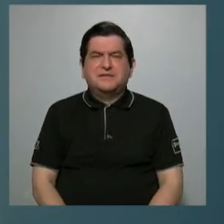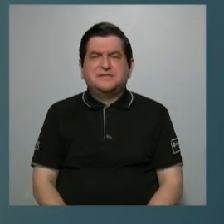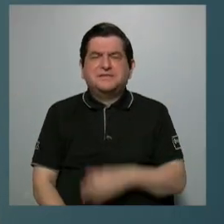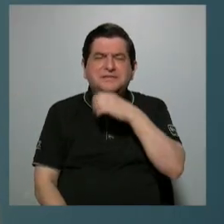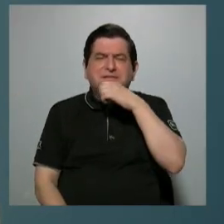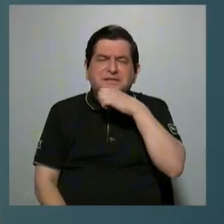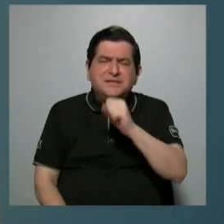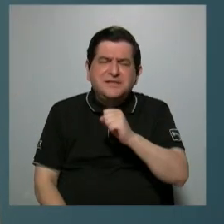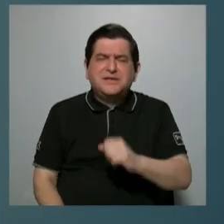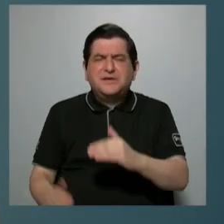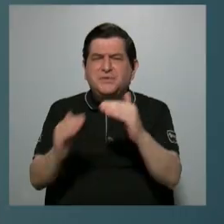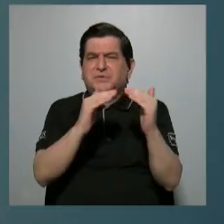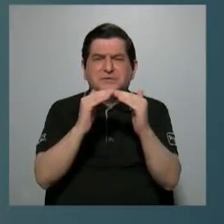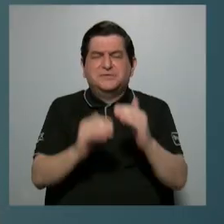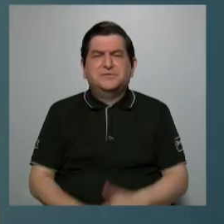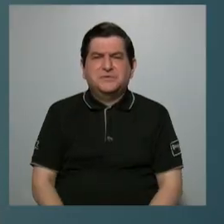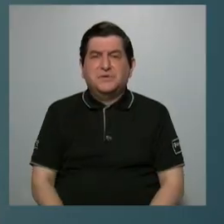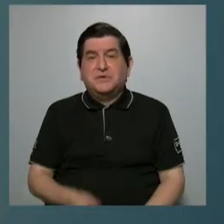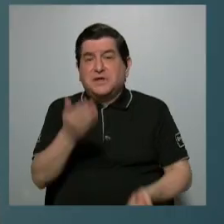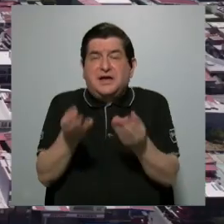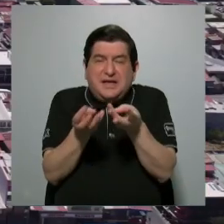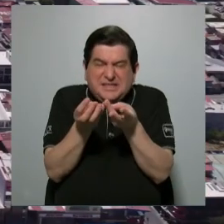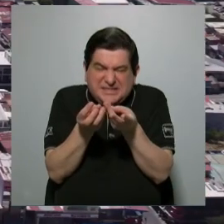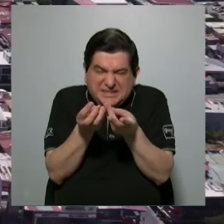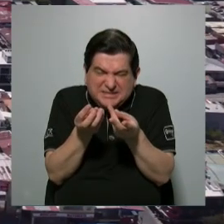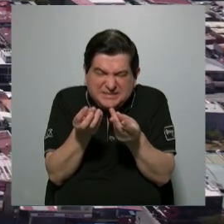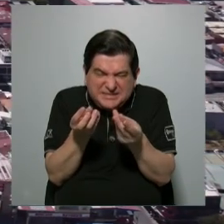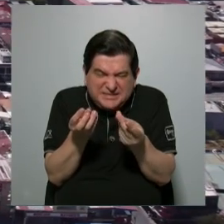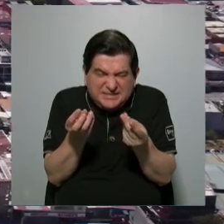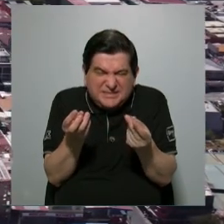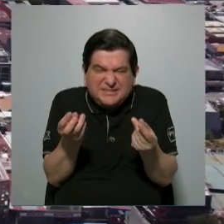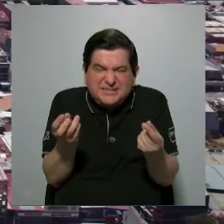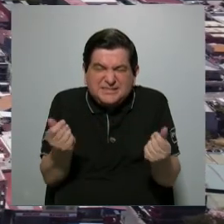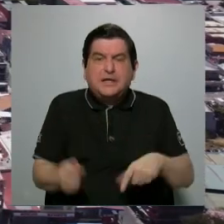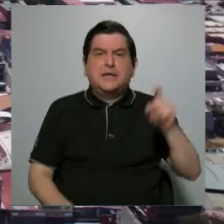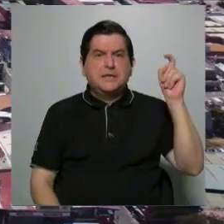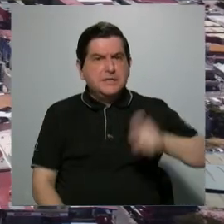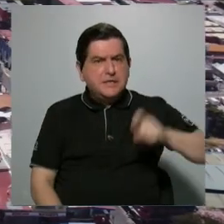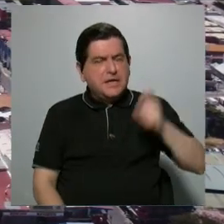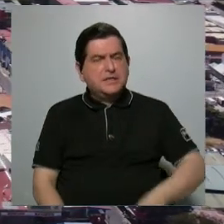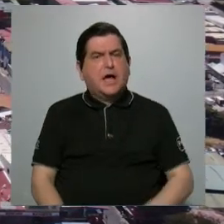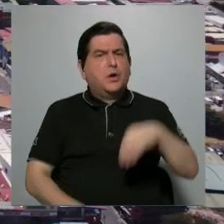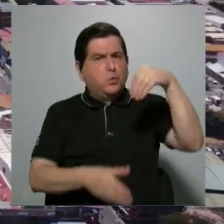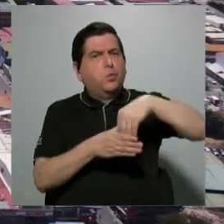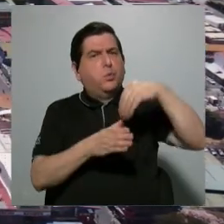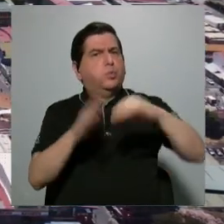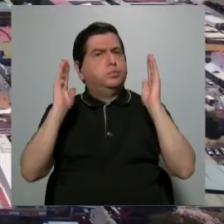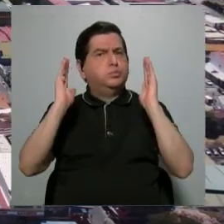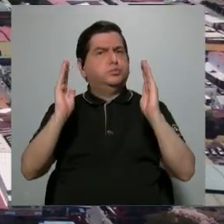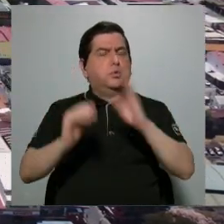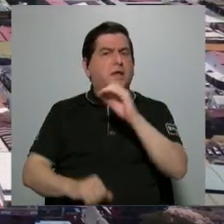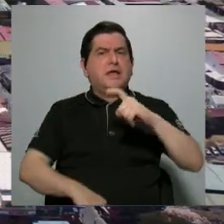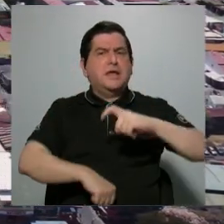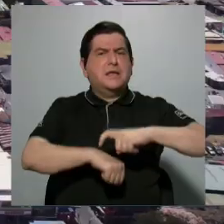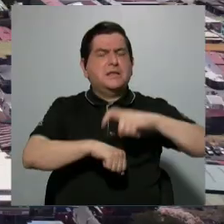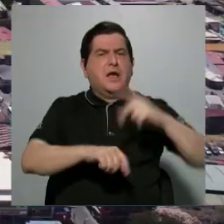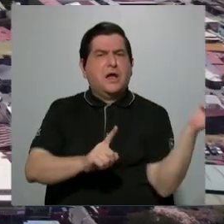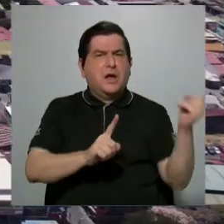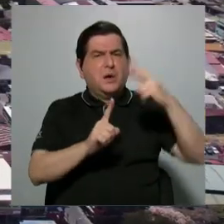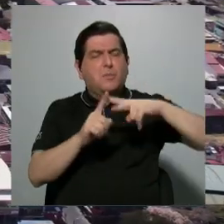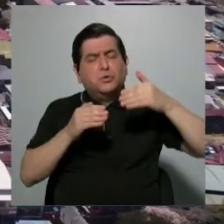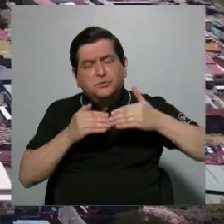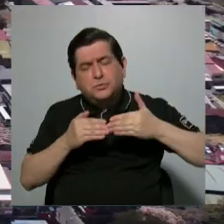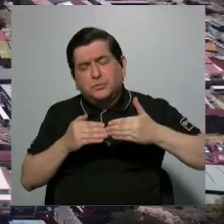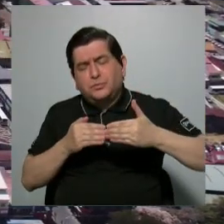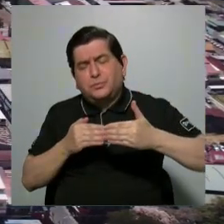la ciudad por distintos motivos, que requieren enormes inversiones y periodos de ejecución muy largos